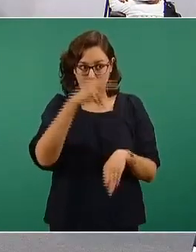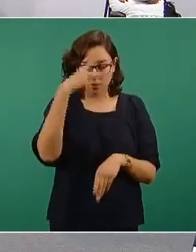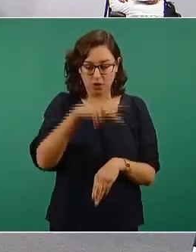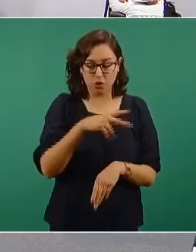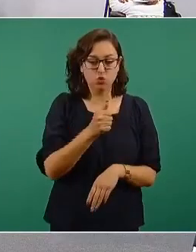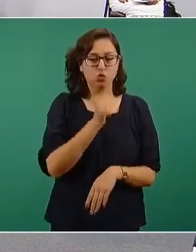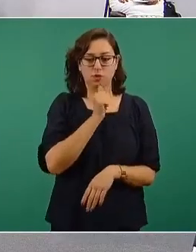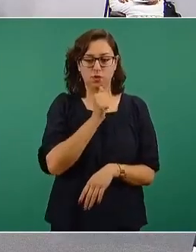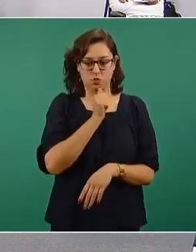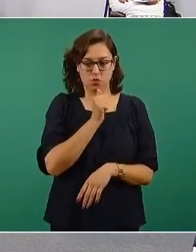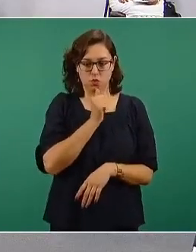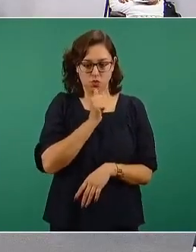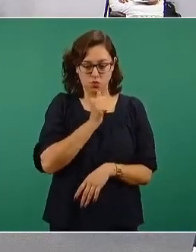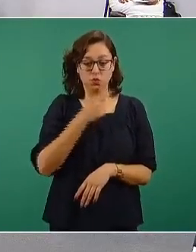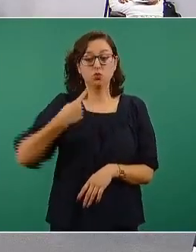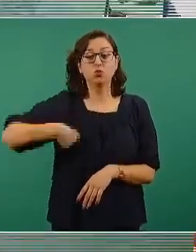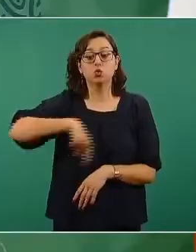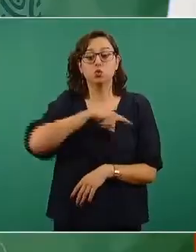SOE.